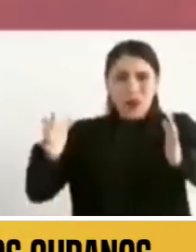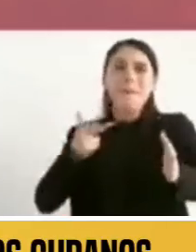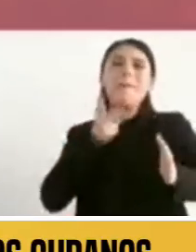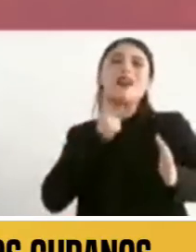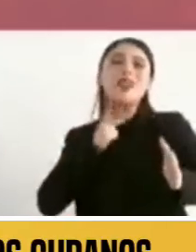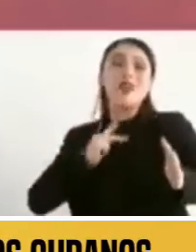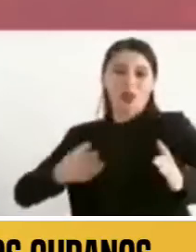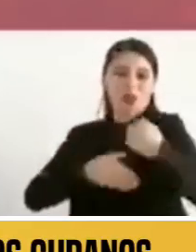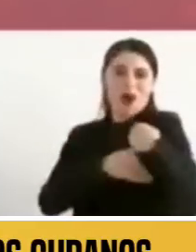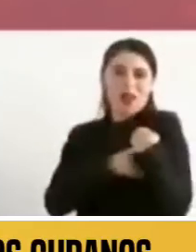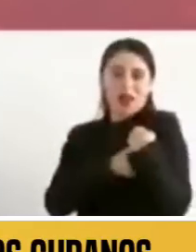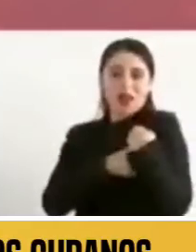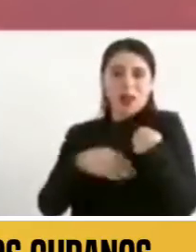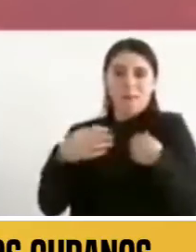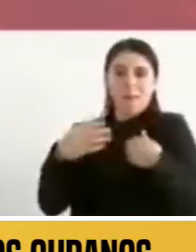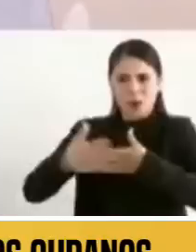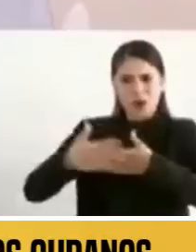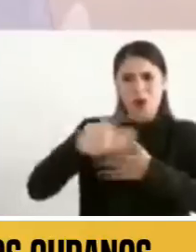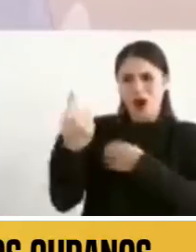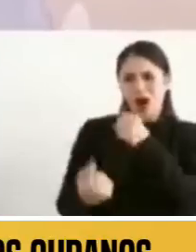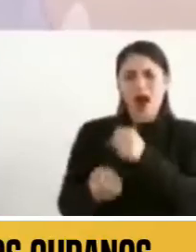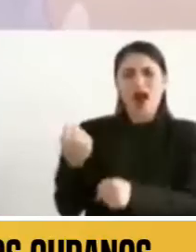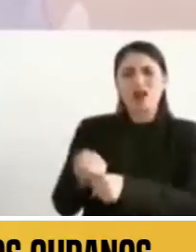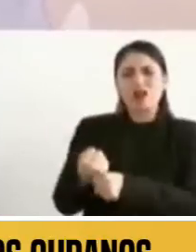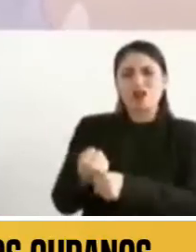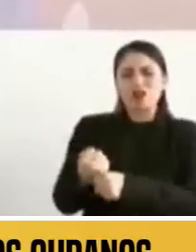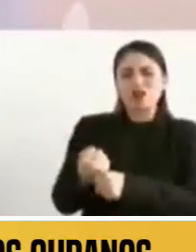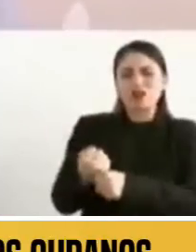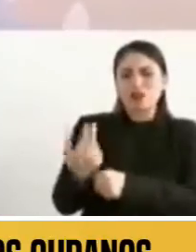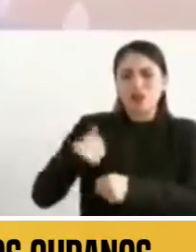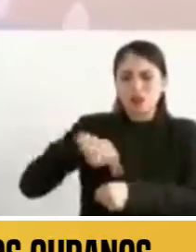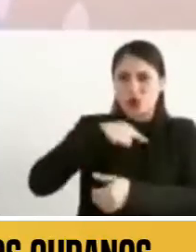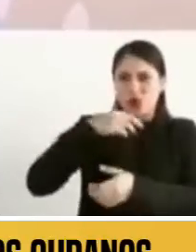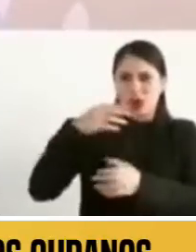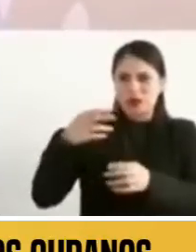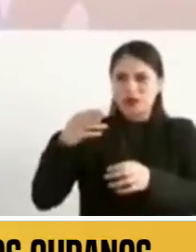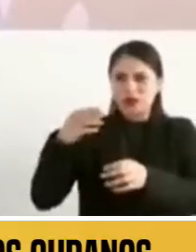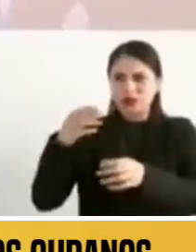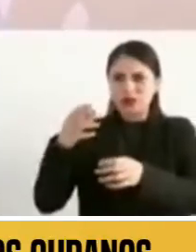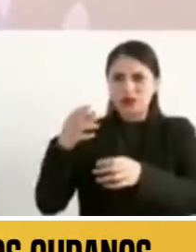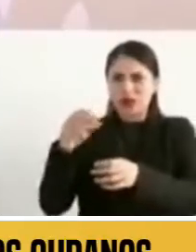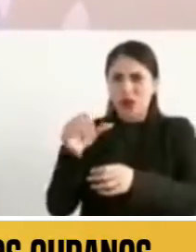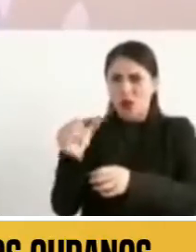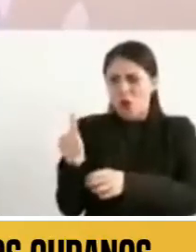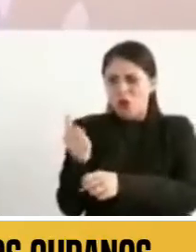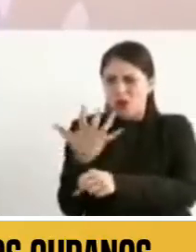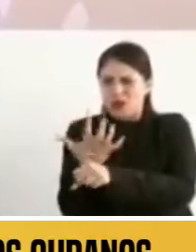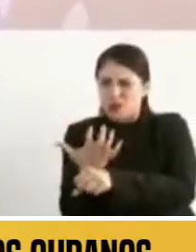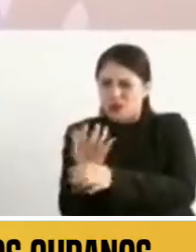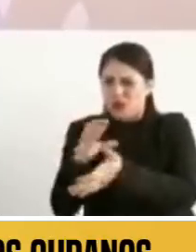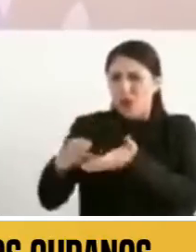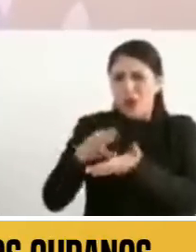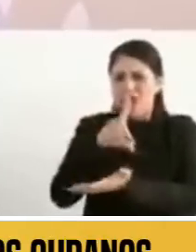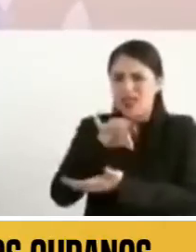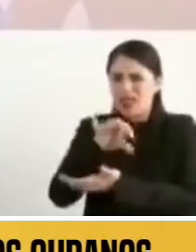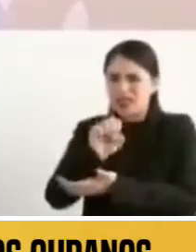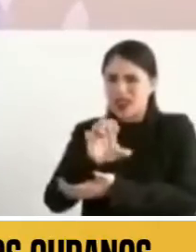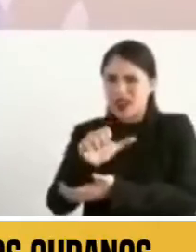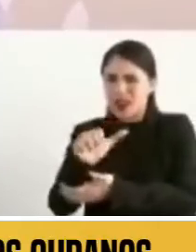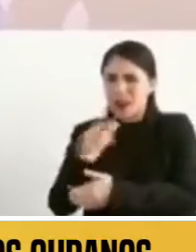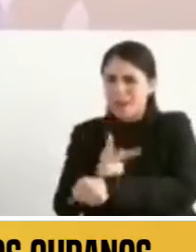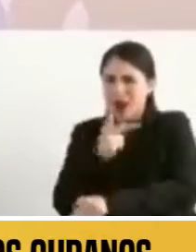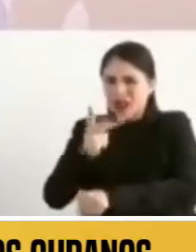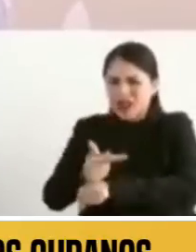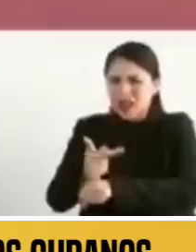y ya el año que viene ya no vamos a comprar gasolinas ni diésel en el